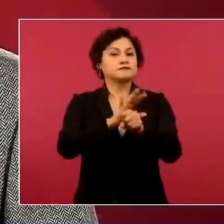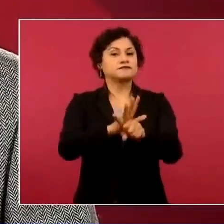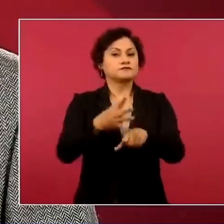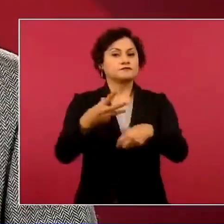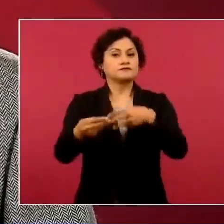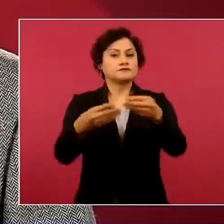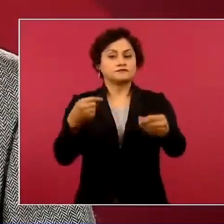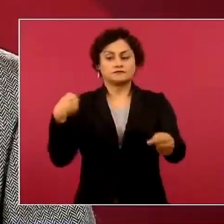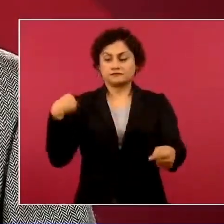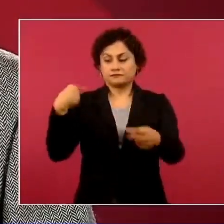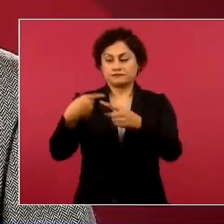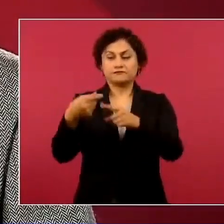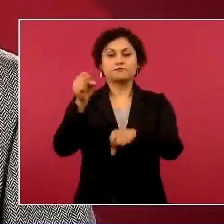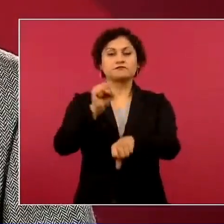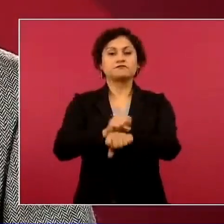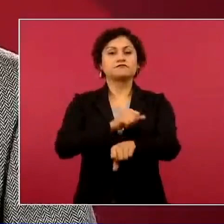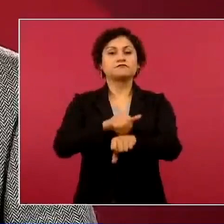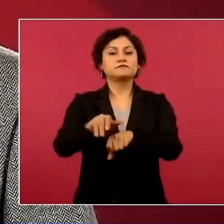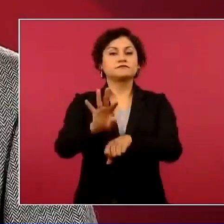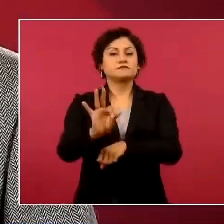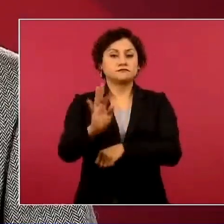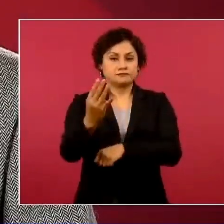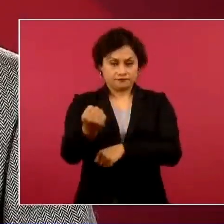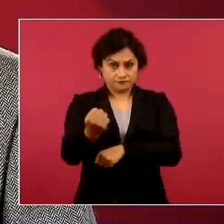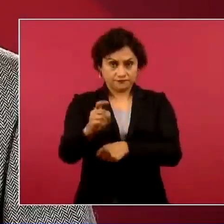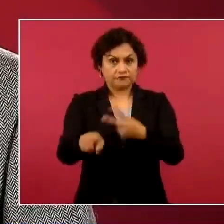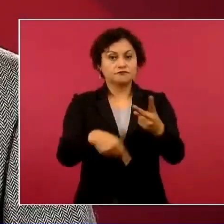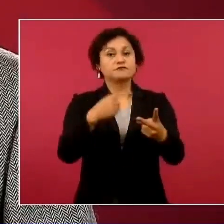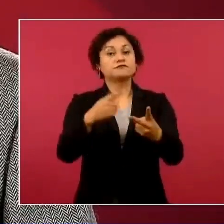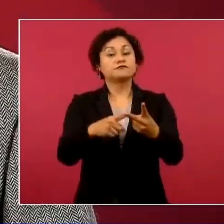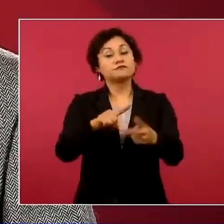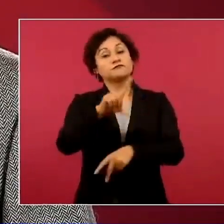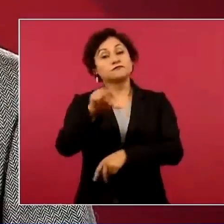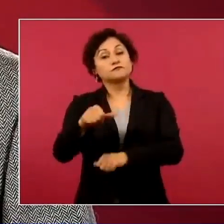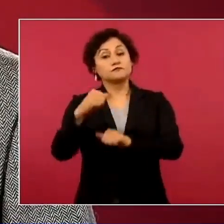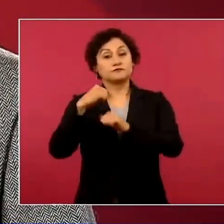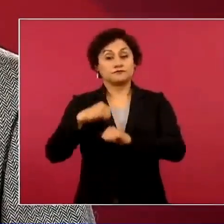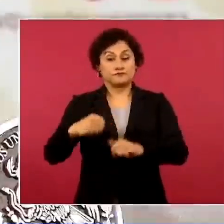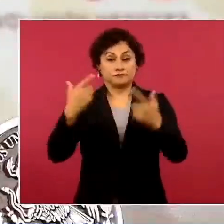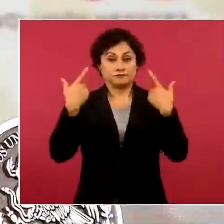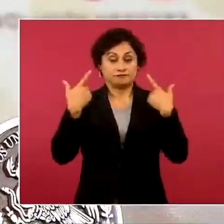semana epidemiológica 49. Y el maestro Zoé Robledo sigue